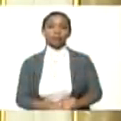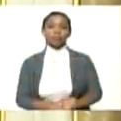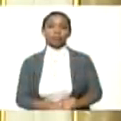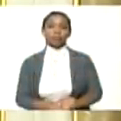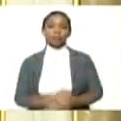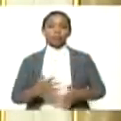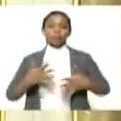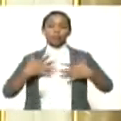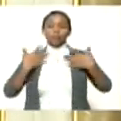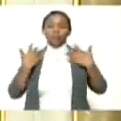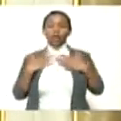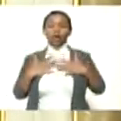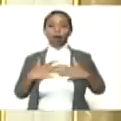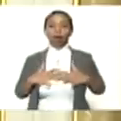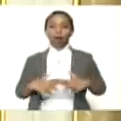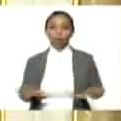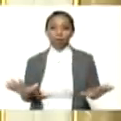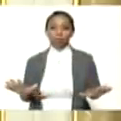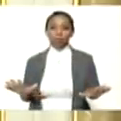airosos.